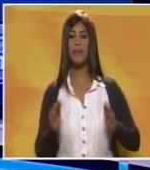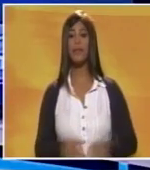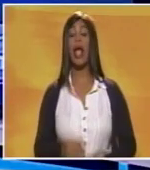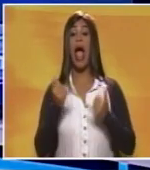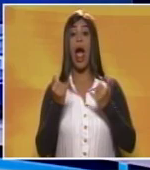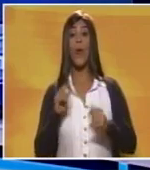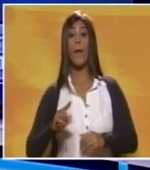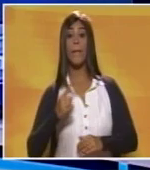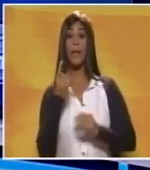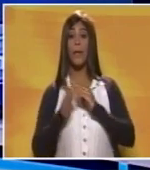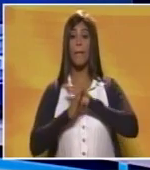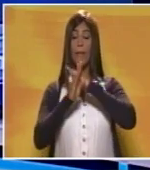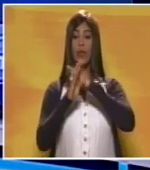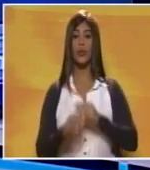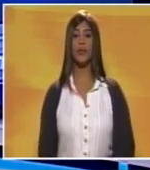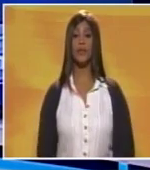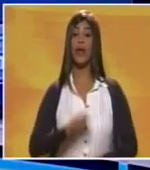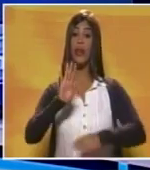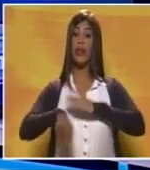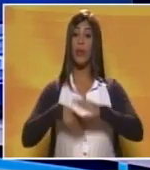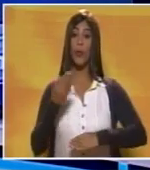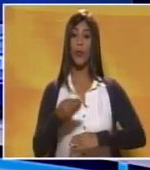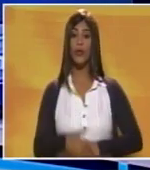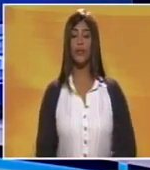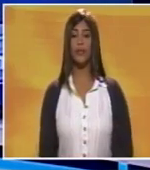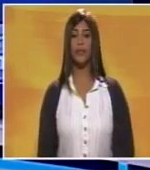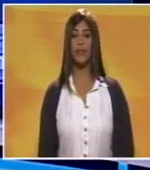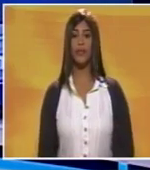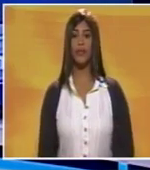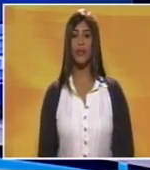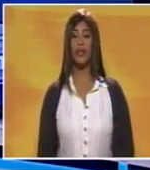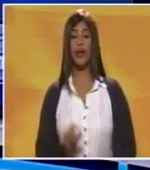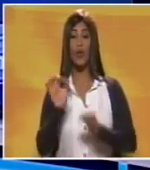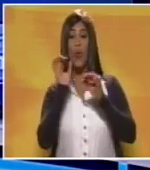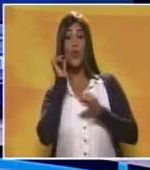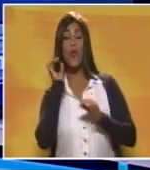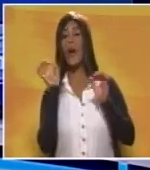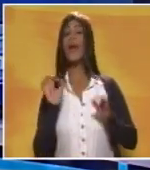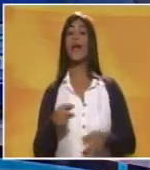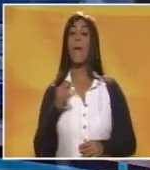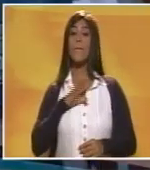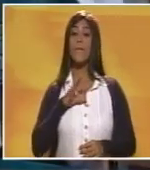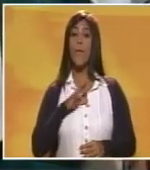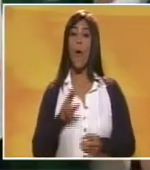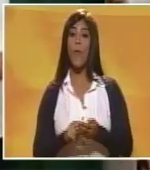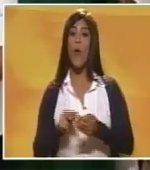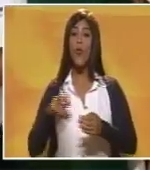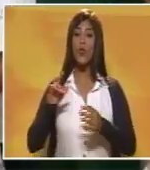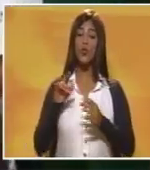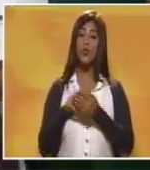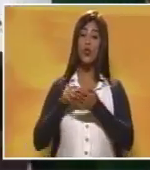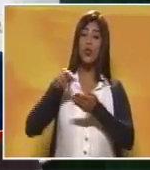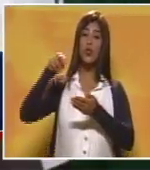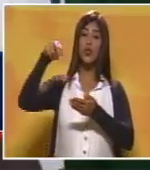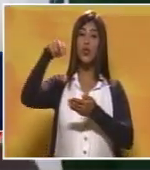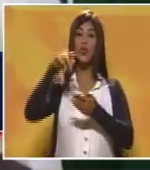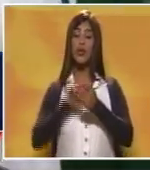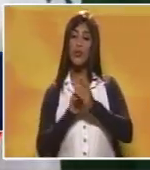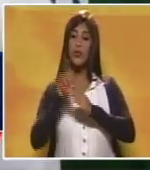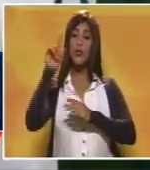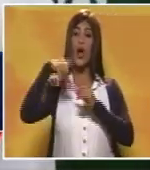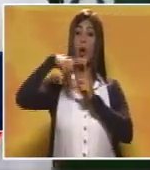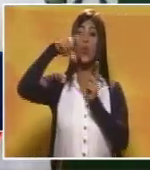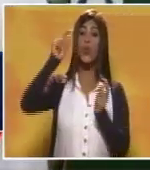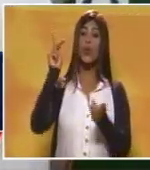Amigos, momento de hacer nuestra primera pausa. Al regreso, Artemisa, misión de la NASA, enviará a la primera mujer a